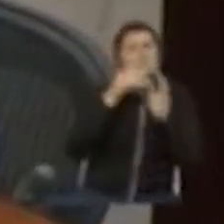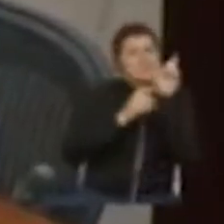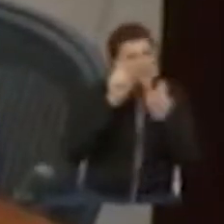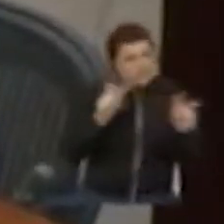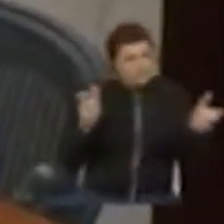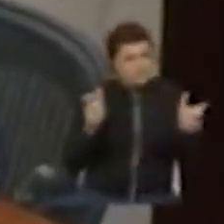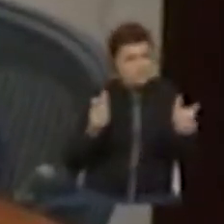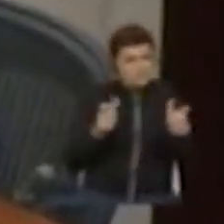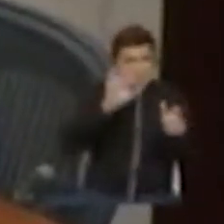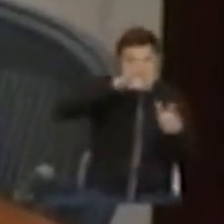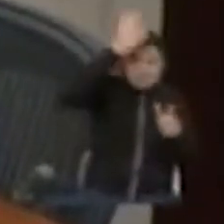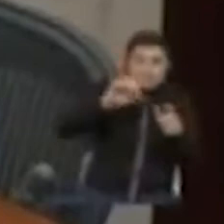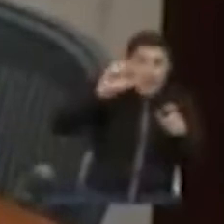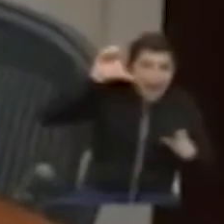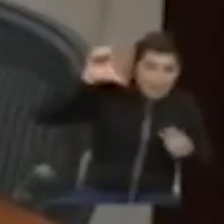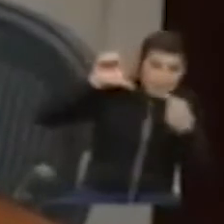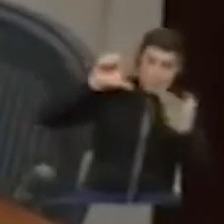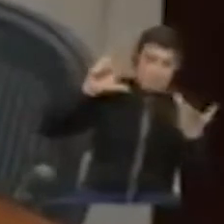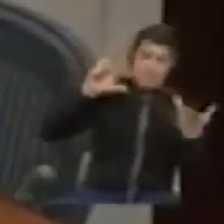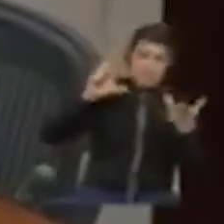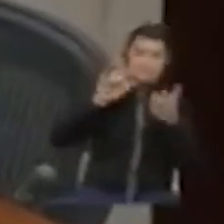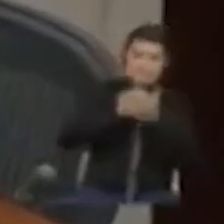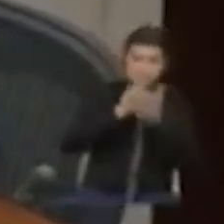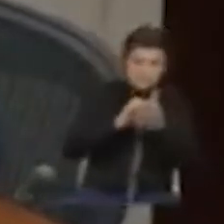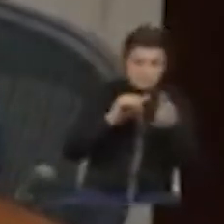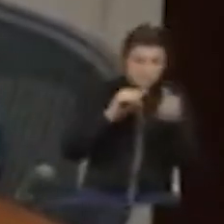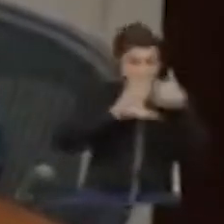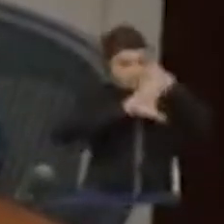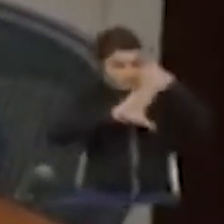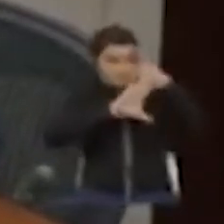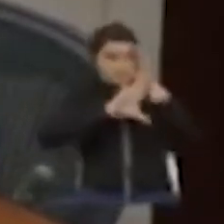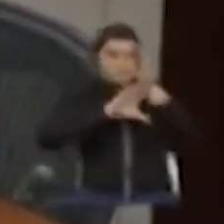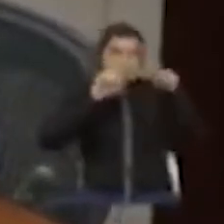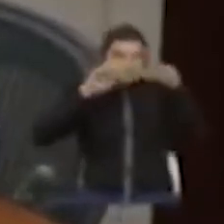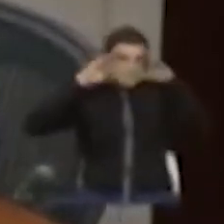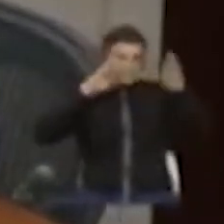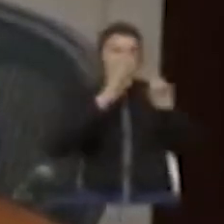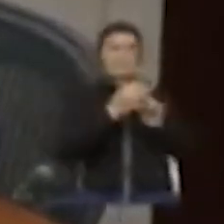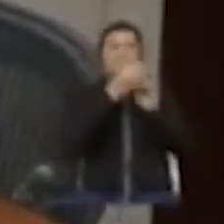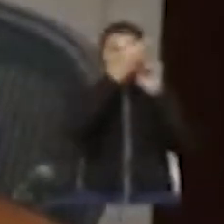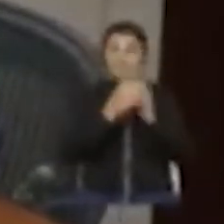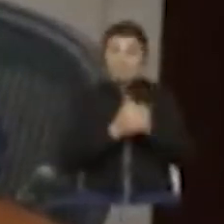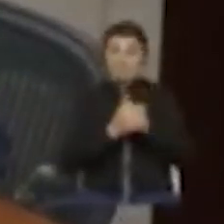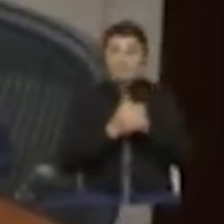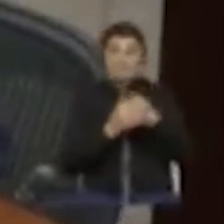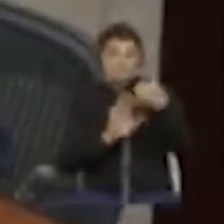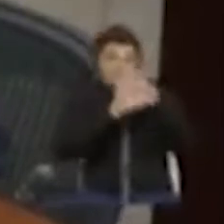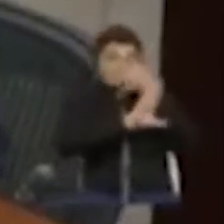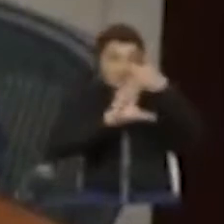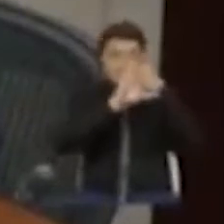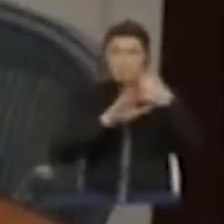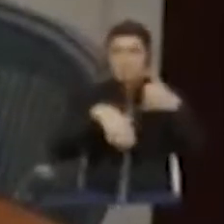alta. Arauca es un departamento que merece una mirada especial, toda vez que es un departamento que le ha dado mucho